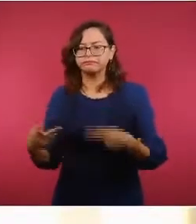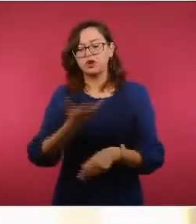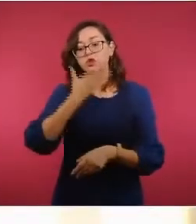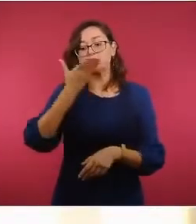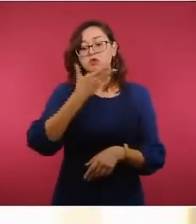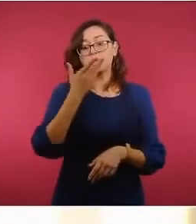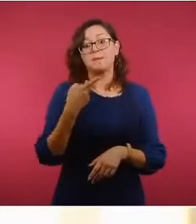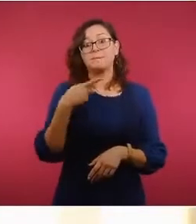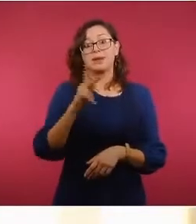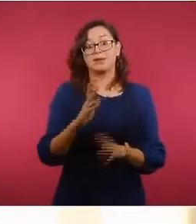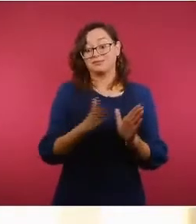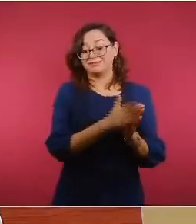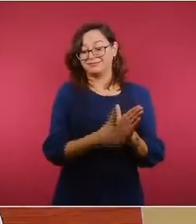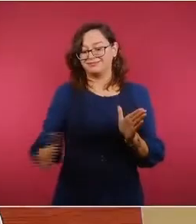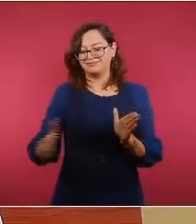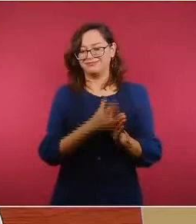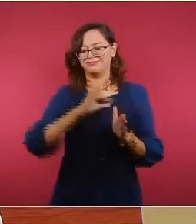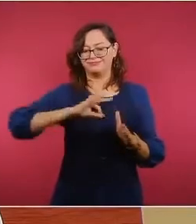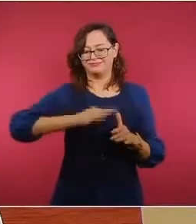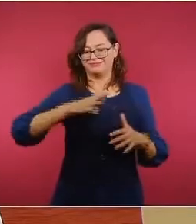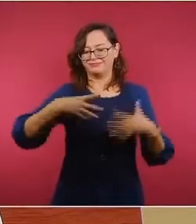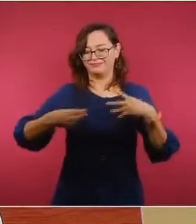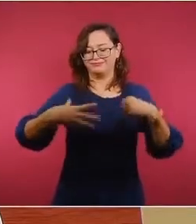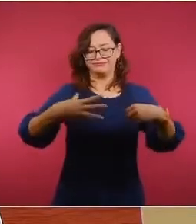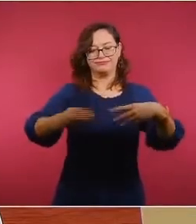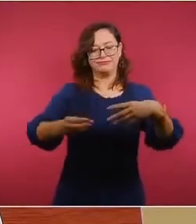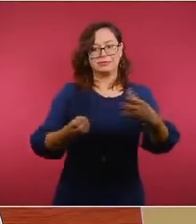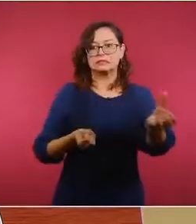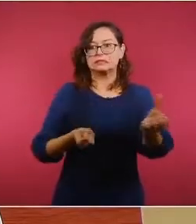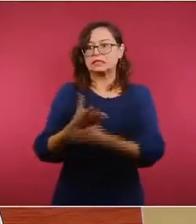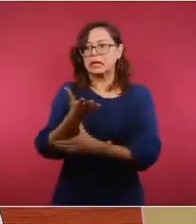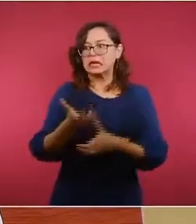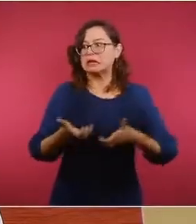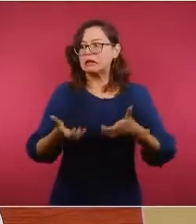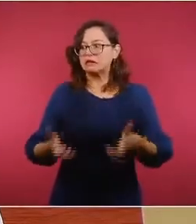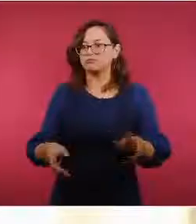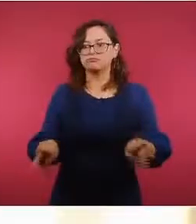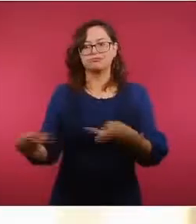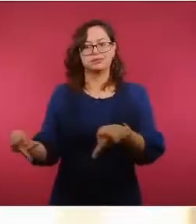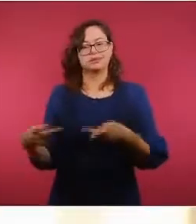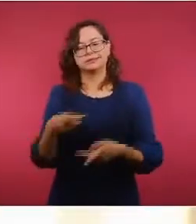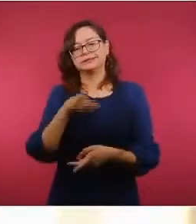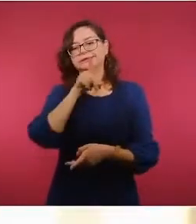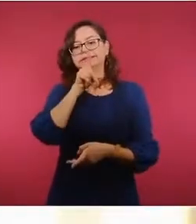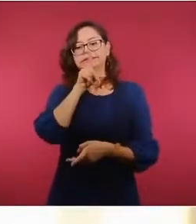no han podido salir a vender. Por eso también